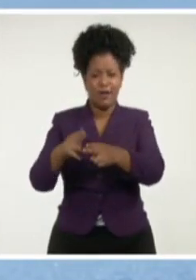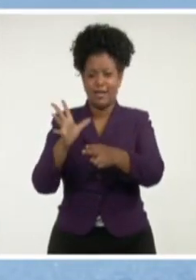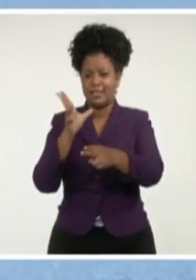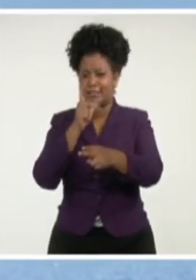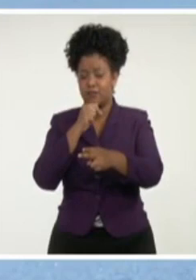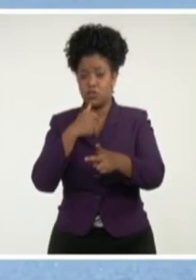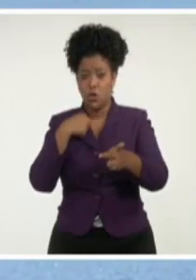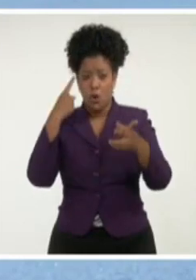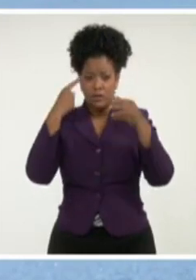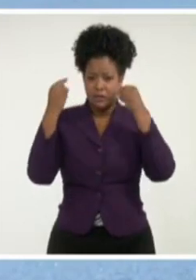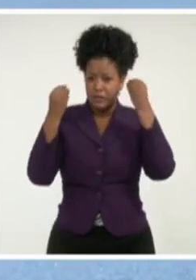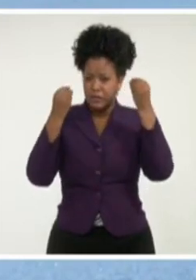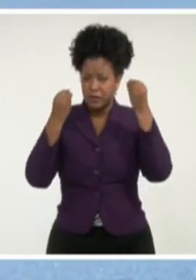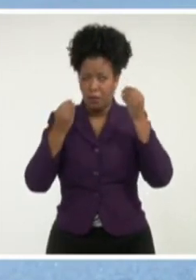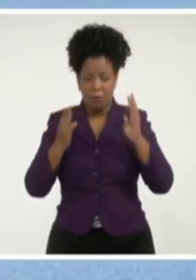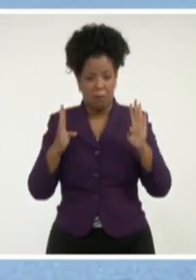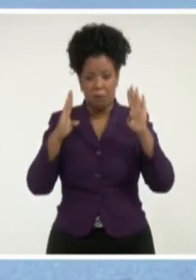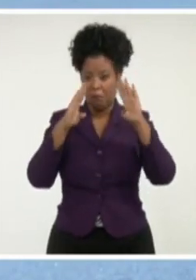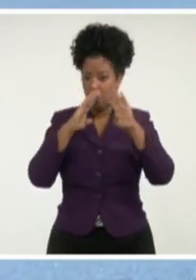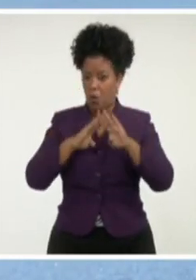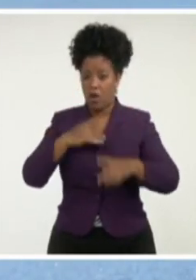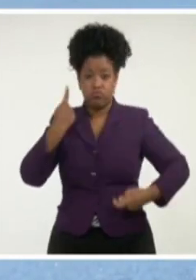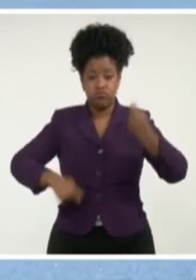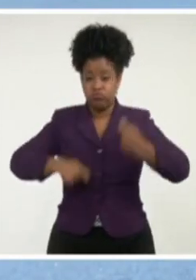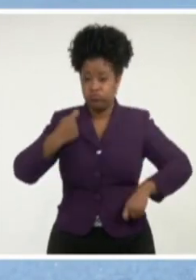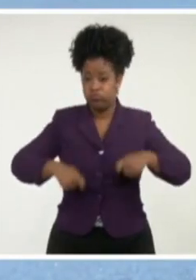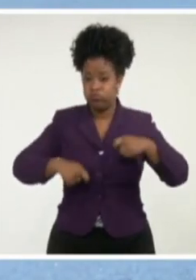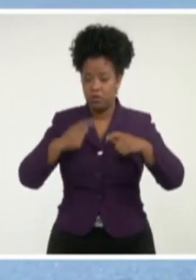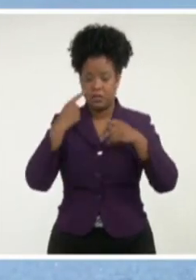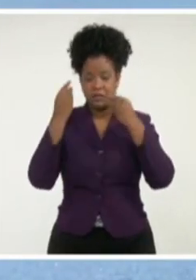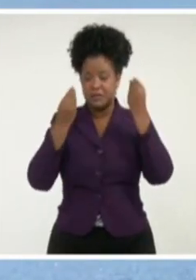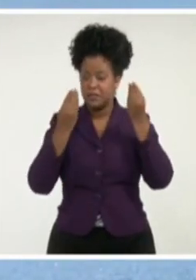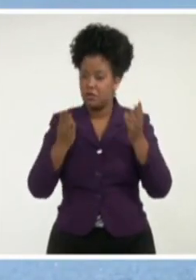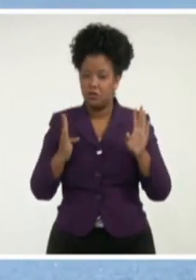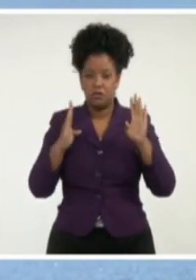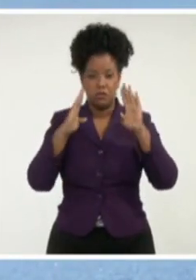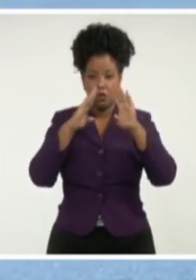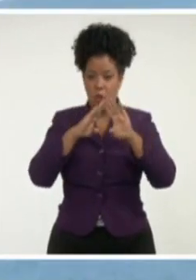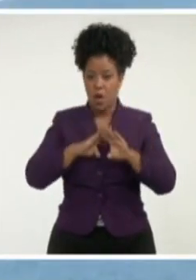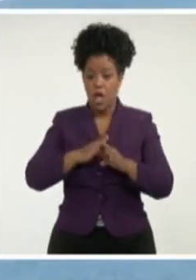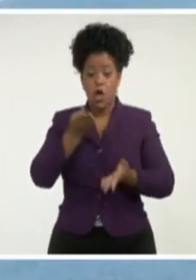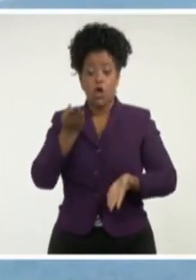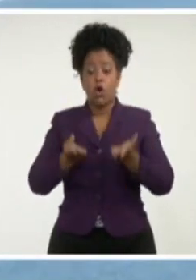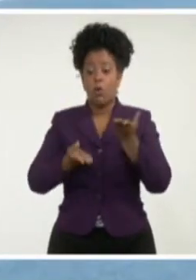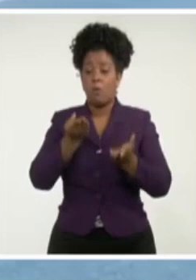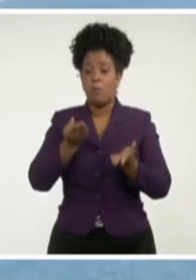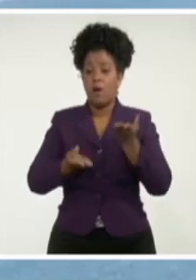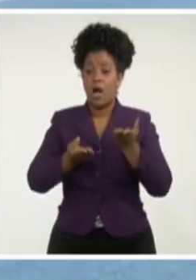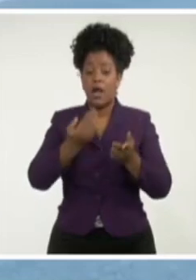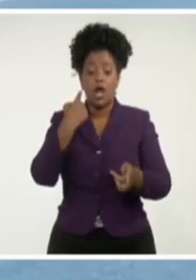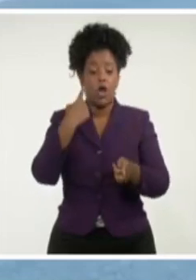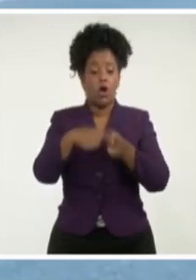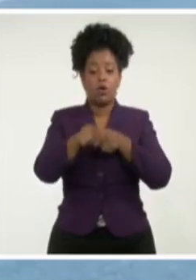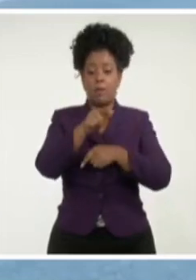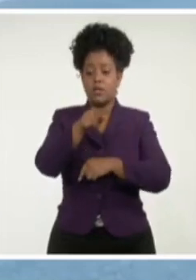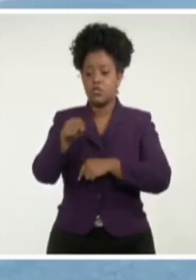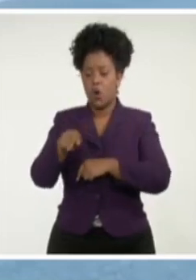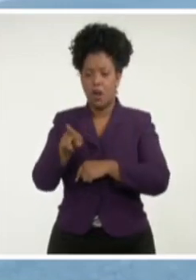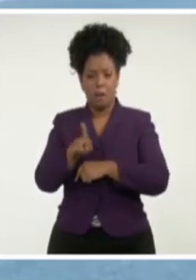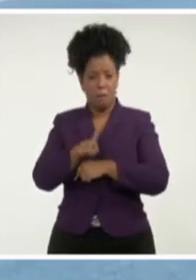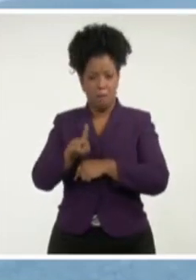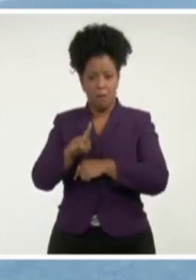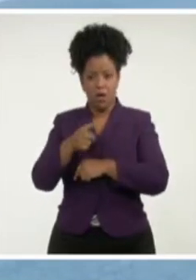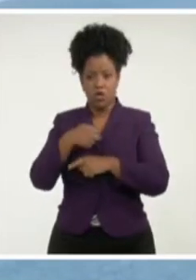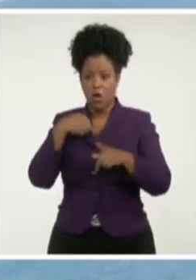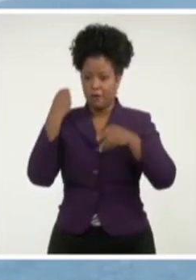No me preocupa correr como atleta convencional, ni tampoco compararme con las niñas convencionales.